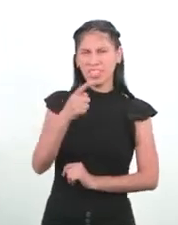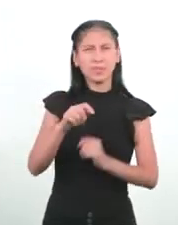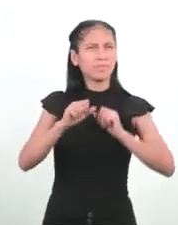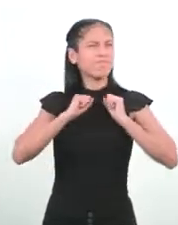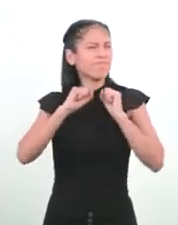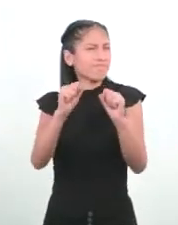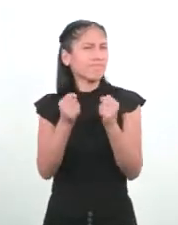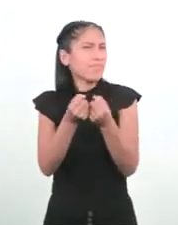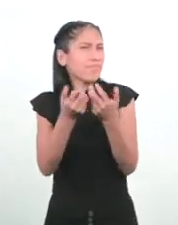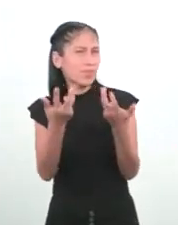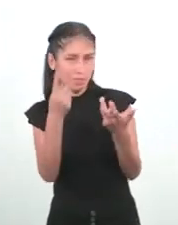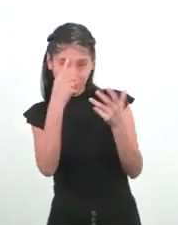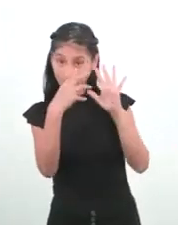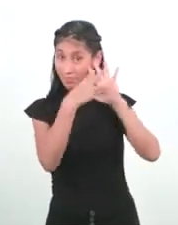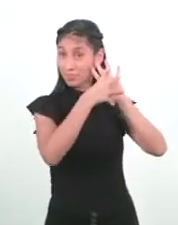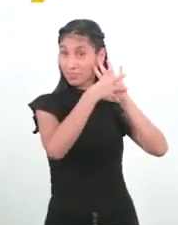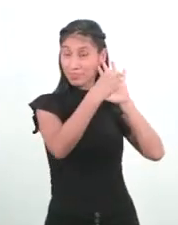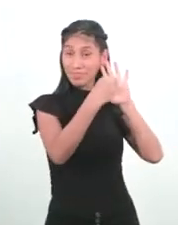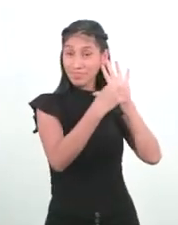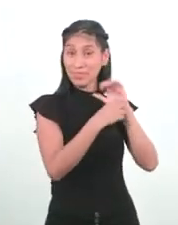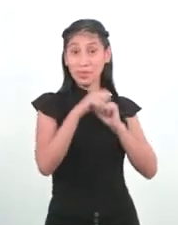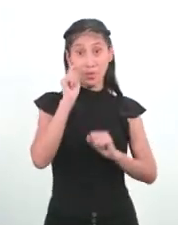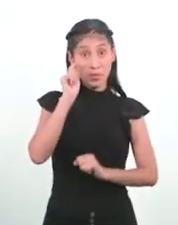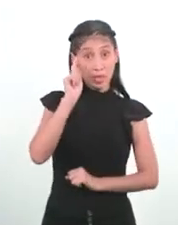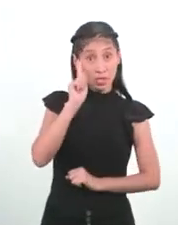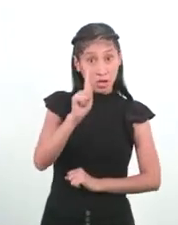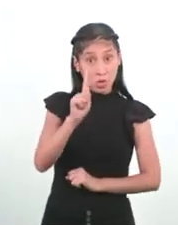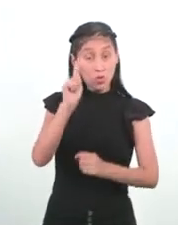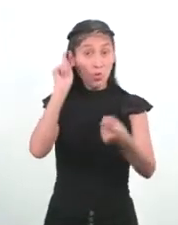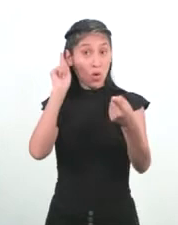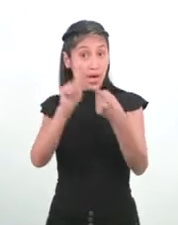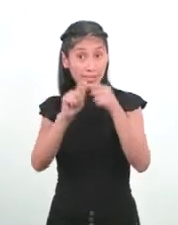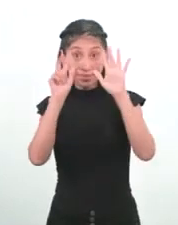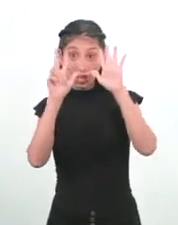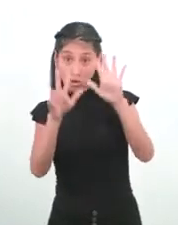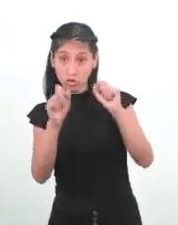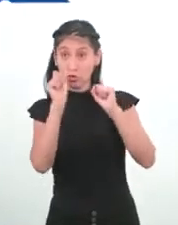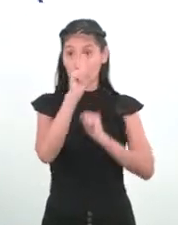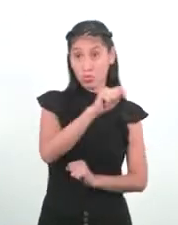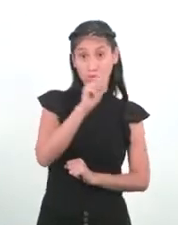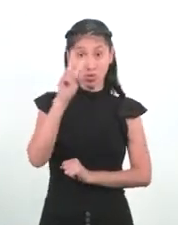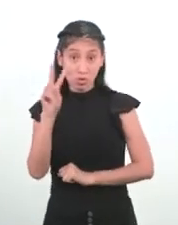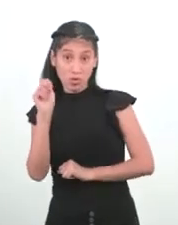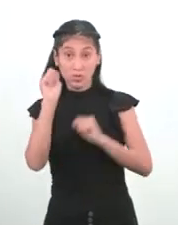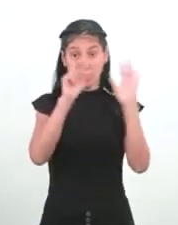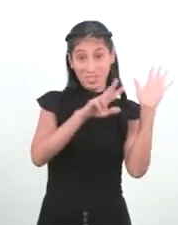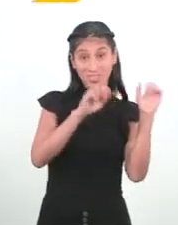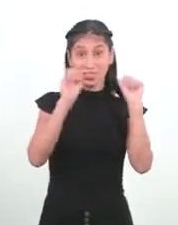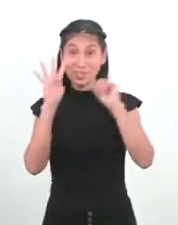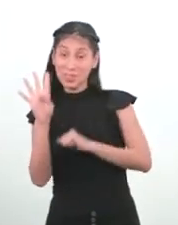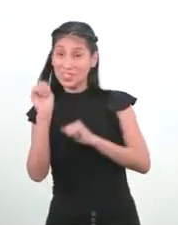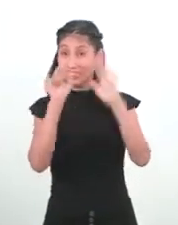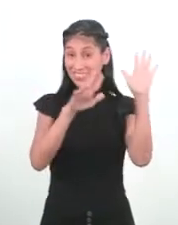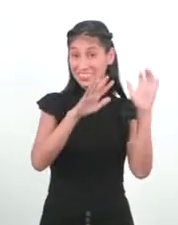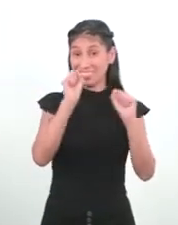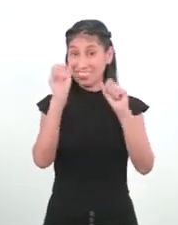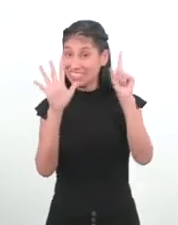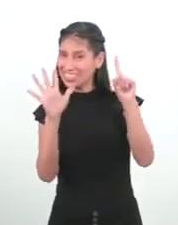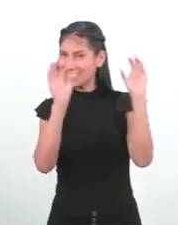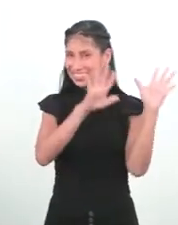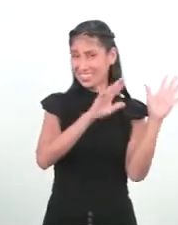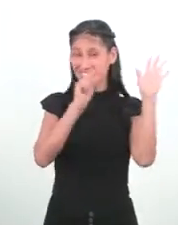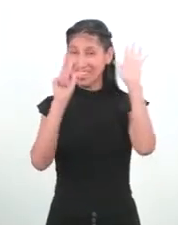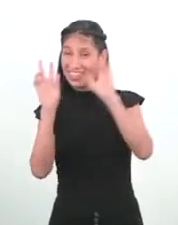la siguiente manera. Vamos a contar del 1 al 8, ¿sí? Vas a repetirlo conmigo. 1, 2, 3, 4, 5,